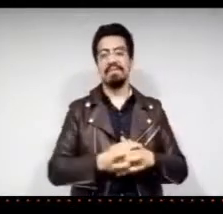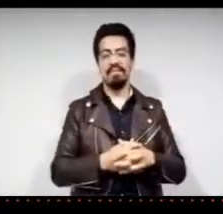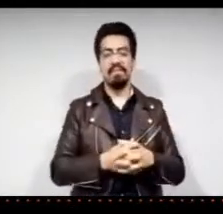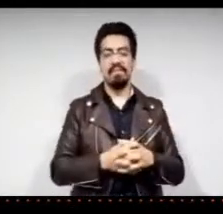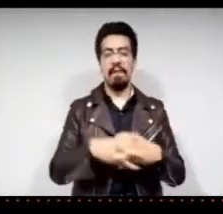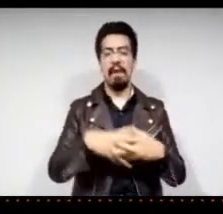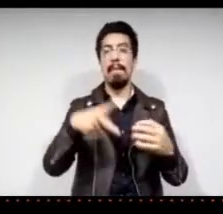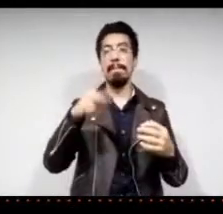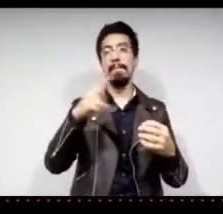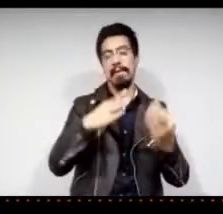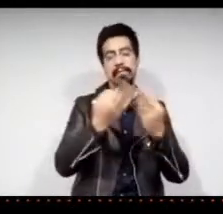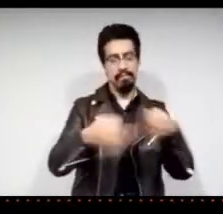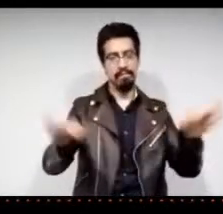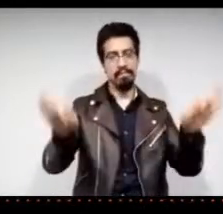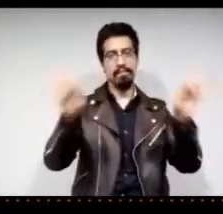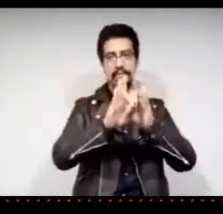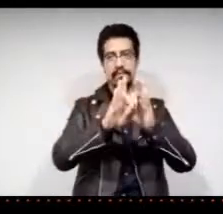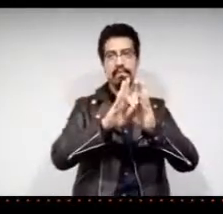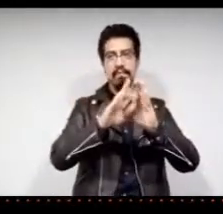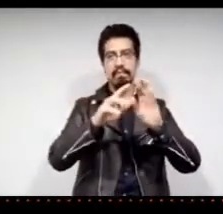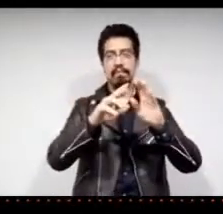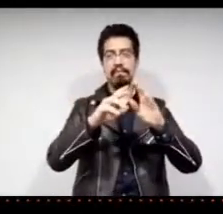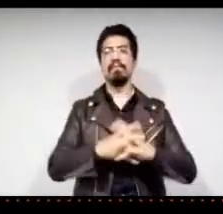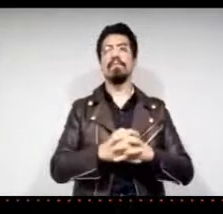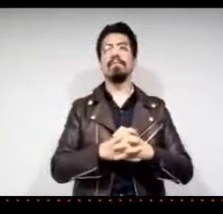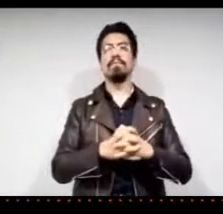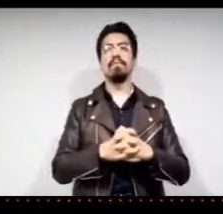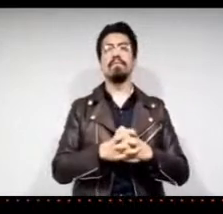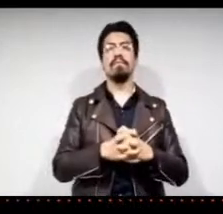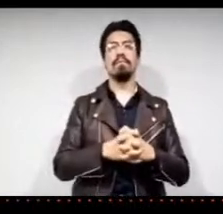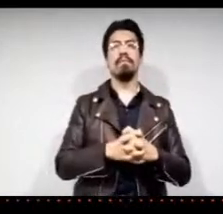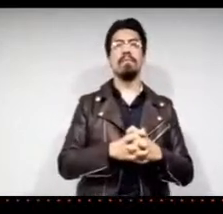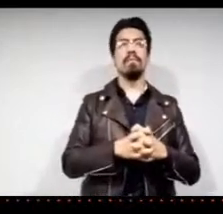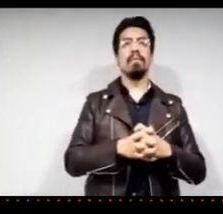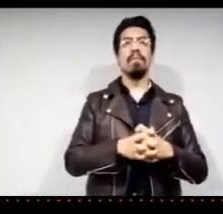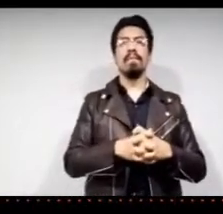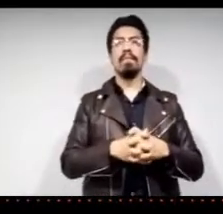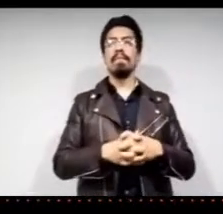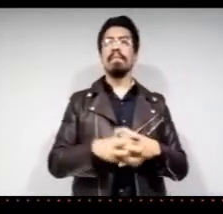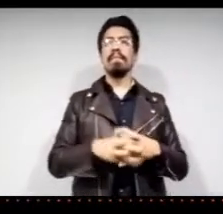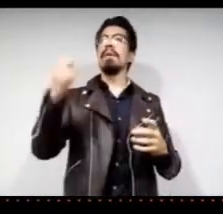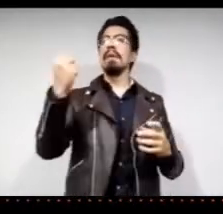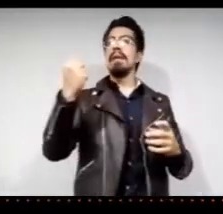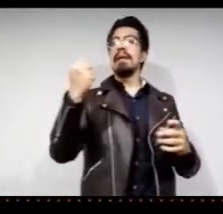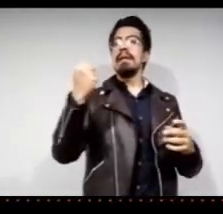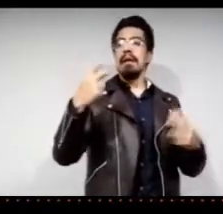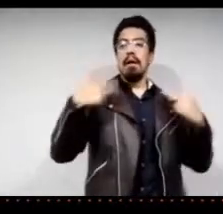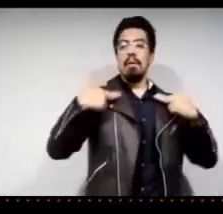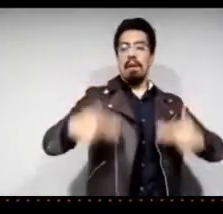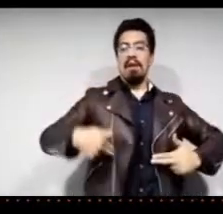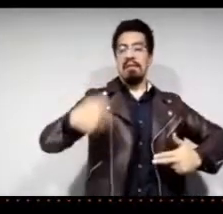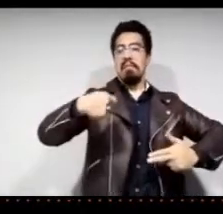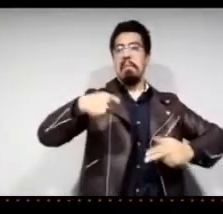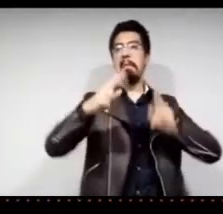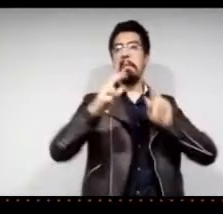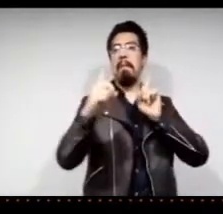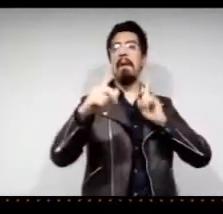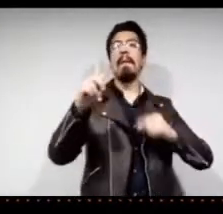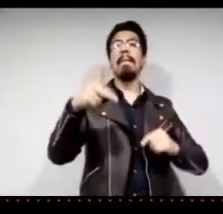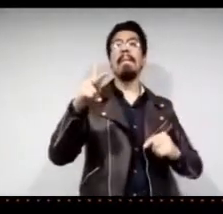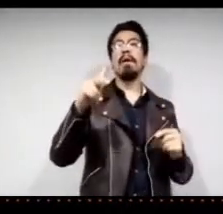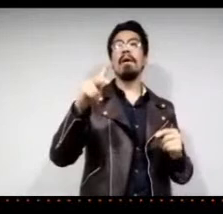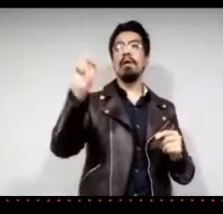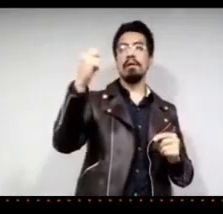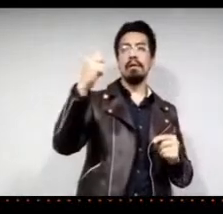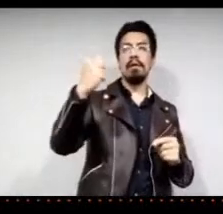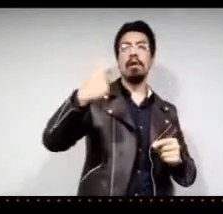regresando a este prejuicio que tenemos de que la tecnología elimine el humanismo, la tecnología puede servir para aumentar el